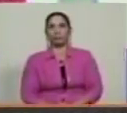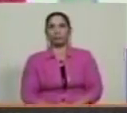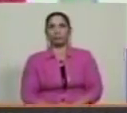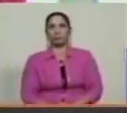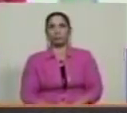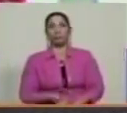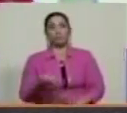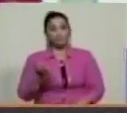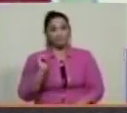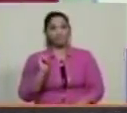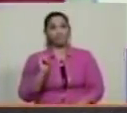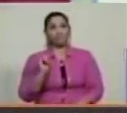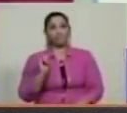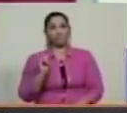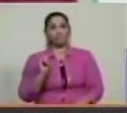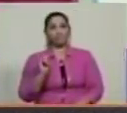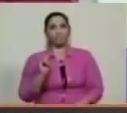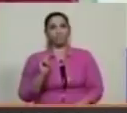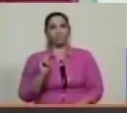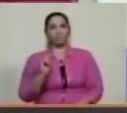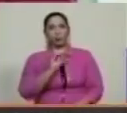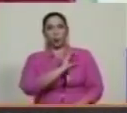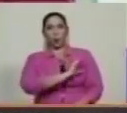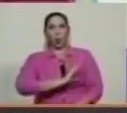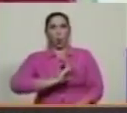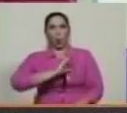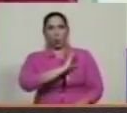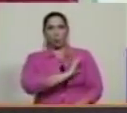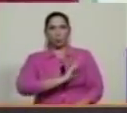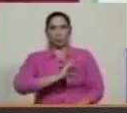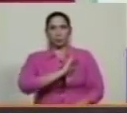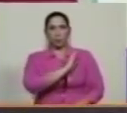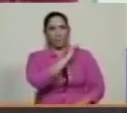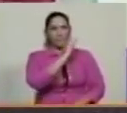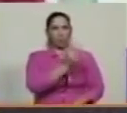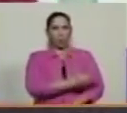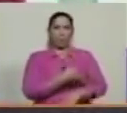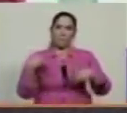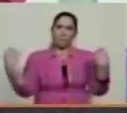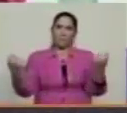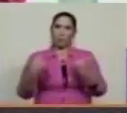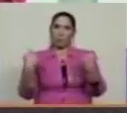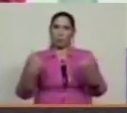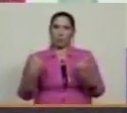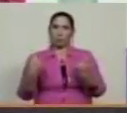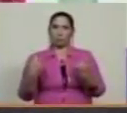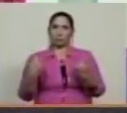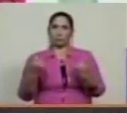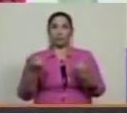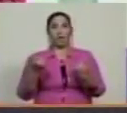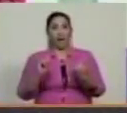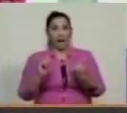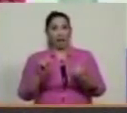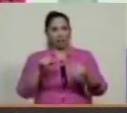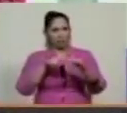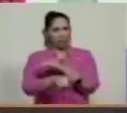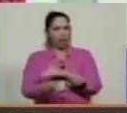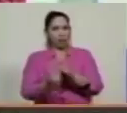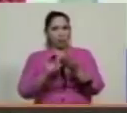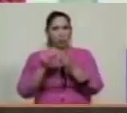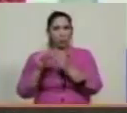Hay una comisión del poder popular, pero el poder popular está ahí, es en las comunas, pues.